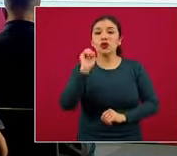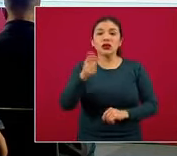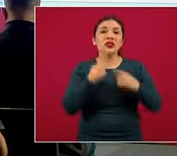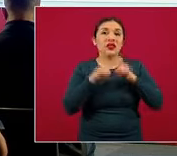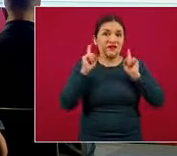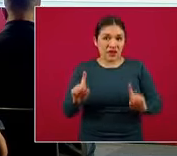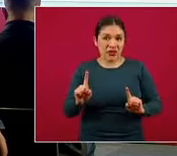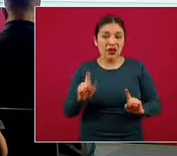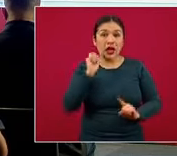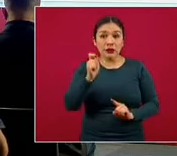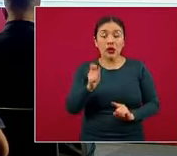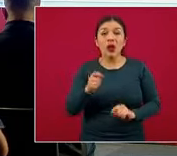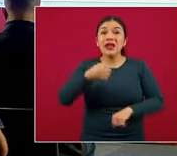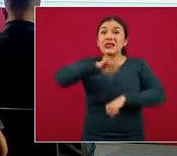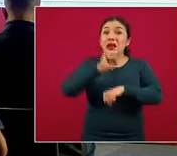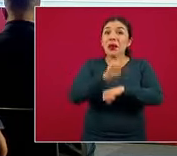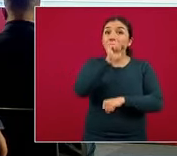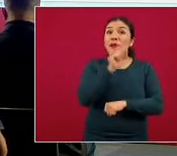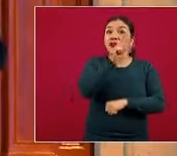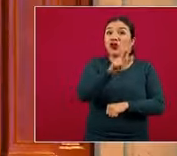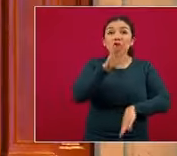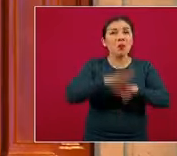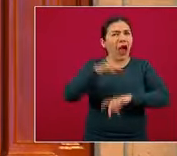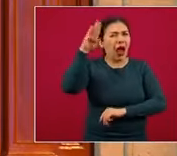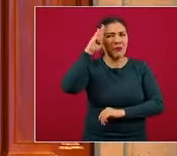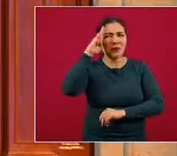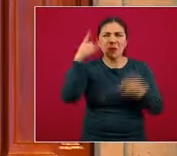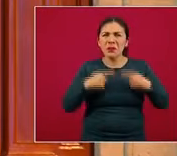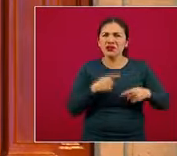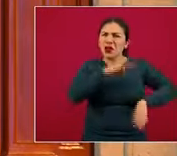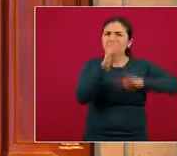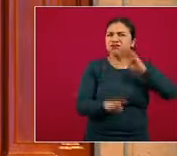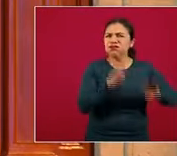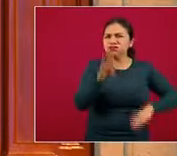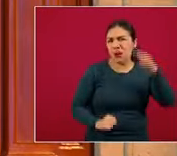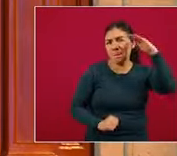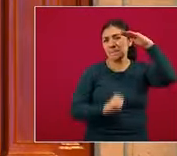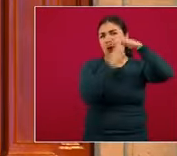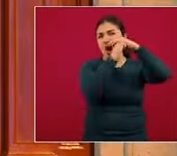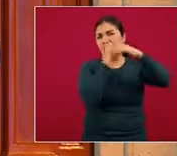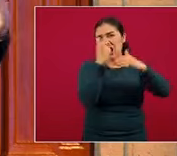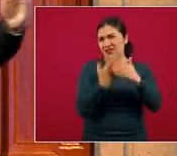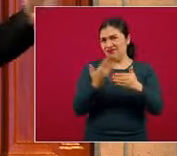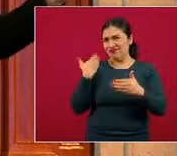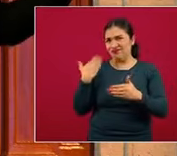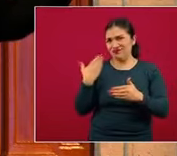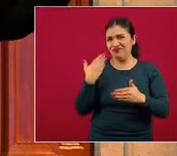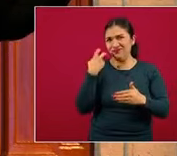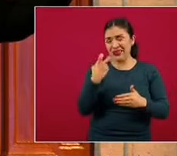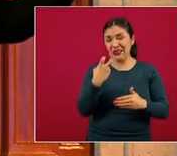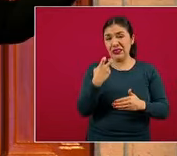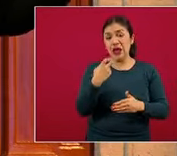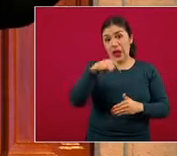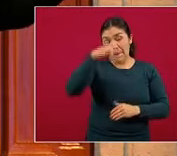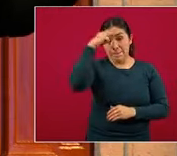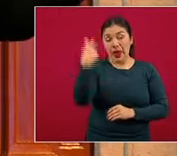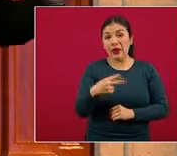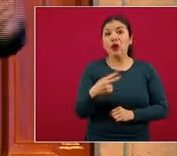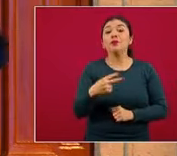general, es decir, entre la semana 28, que es la que más defunciones tuvo en un momento o hasta el momento de la epidemia en